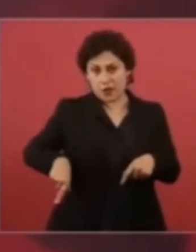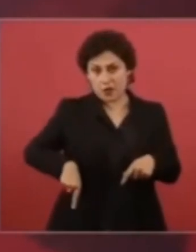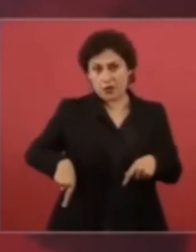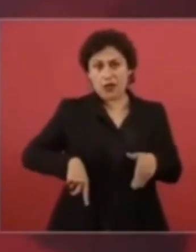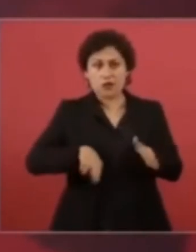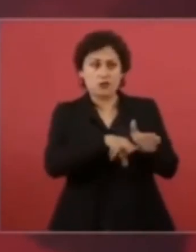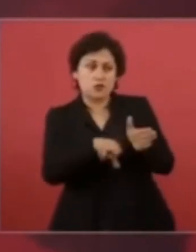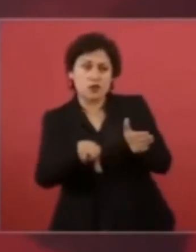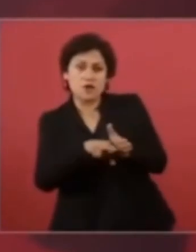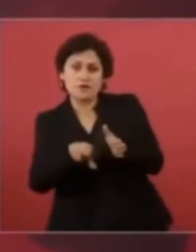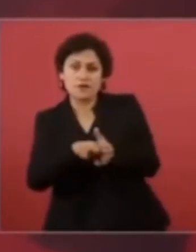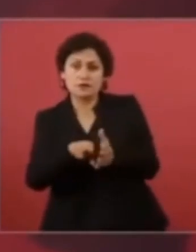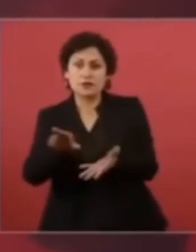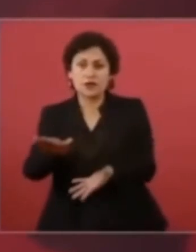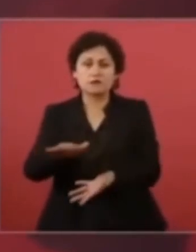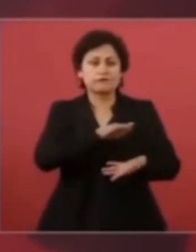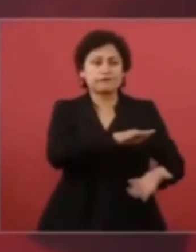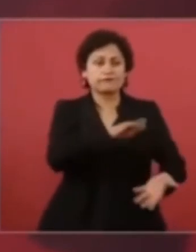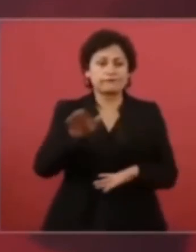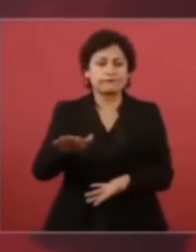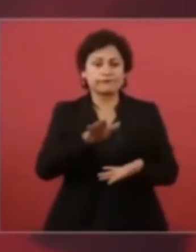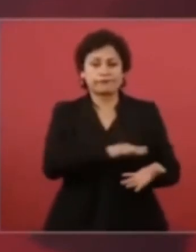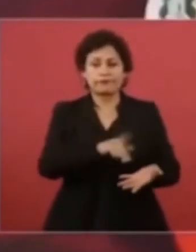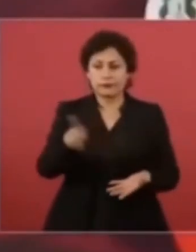que supuestamente